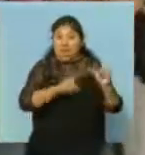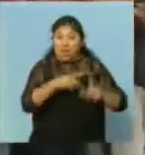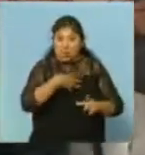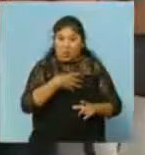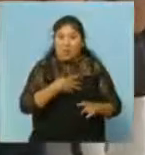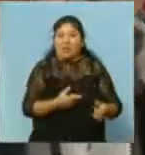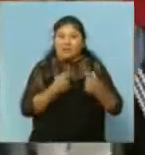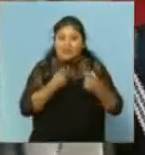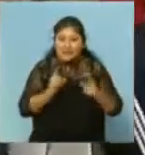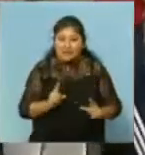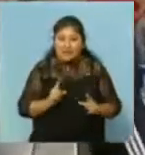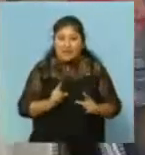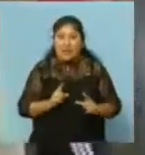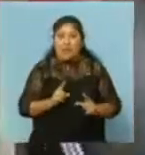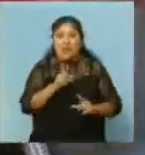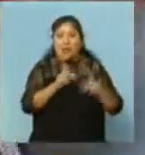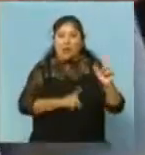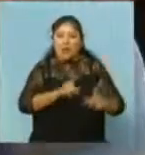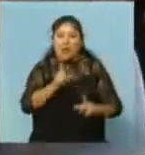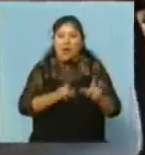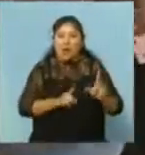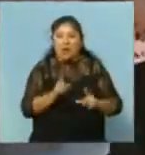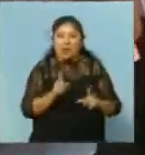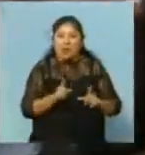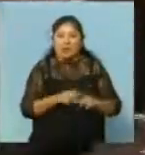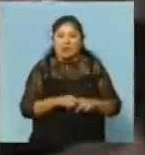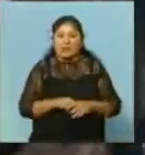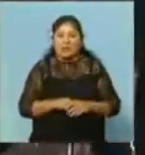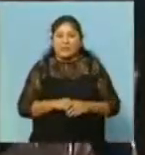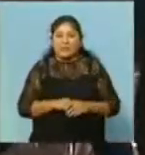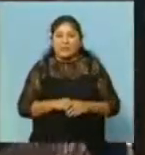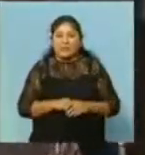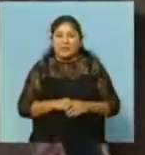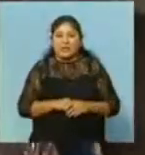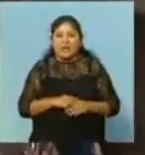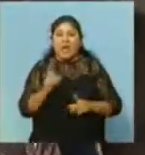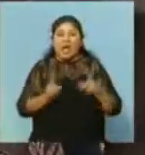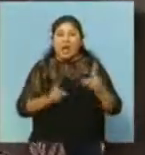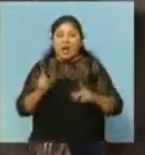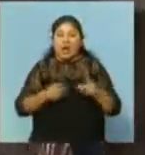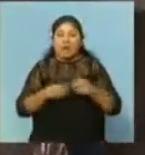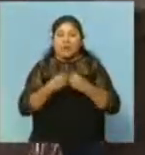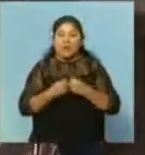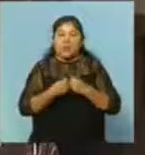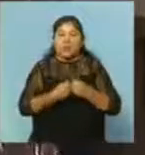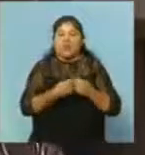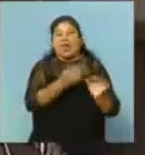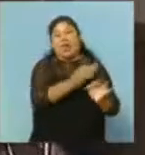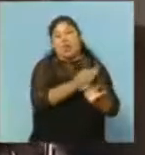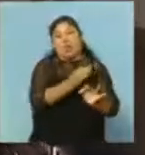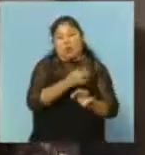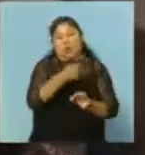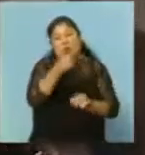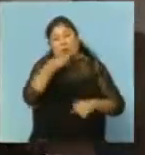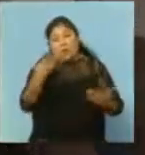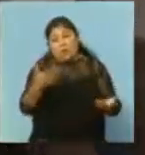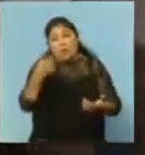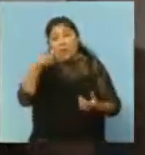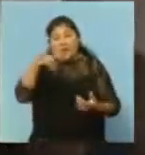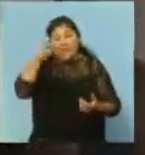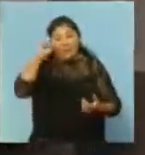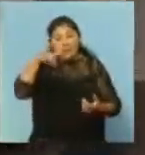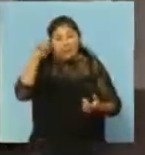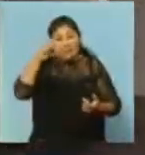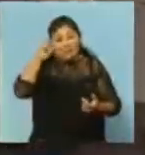algunos realmente han sido bastante críticos en el reclamo de algunas escuelas, creo que la Avellaneda es una de ellas y